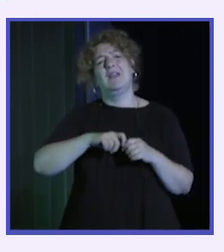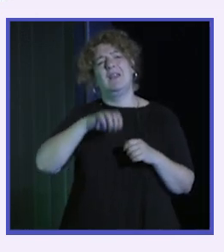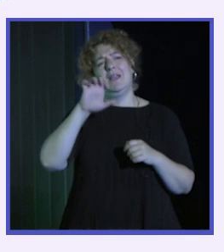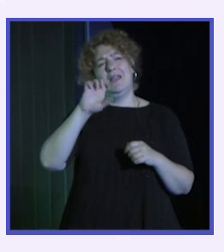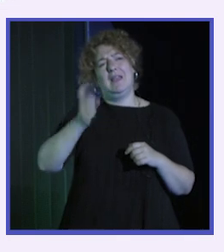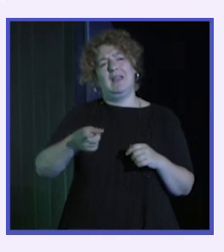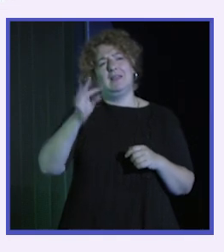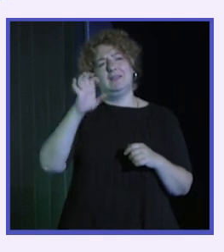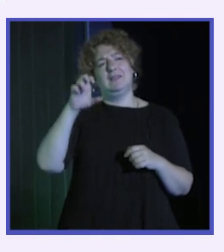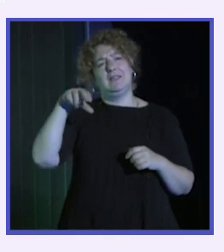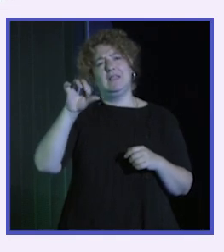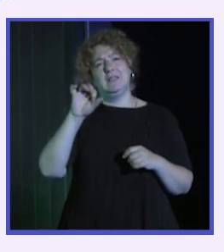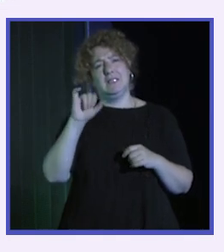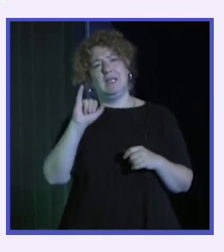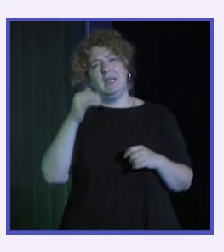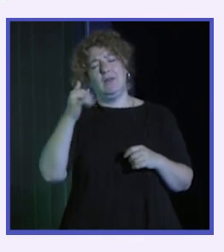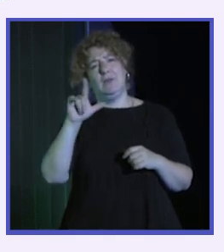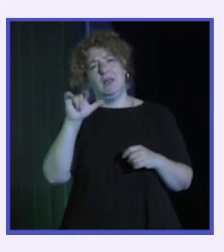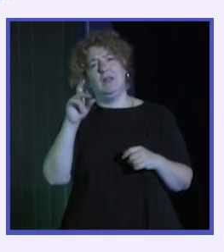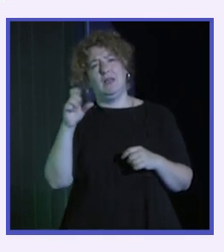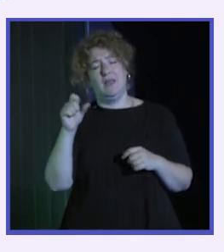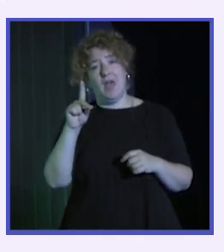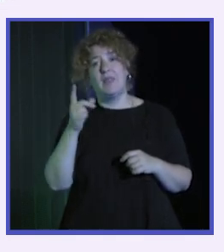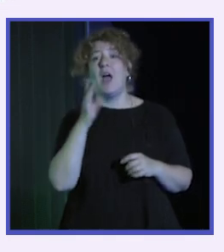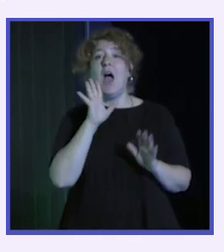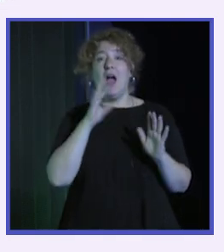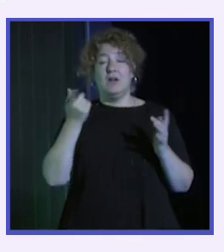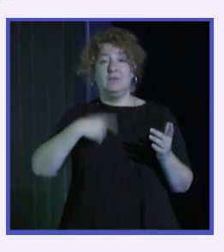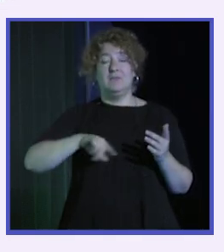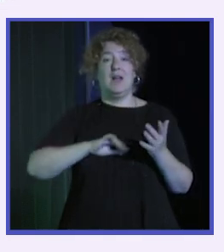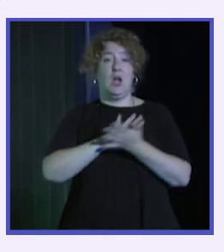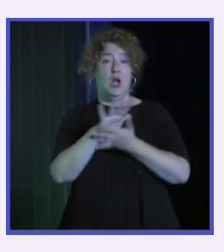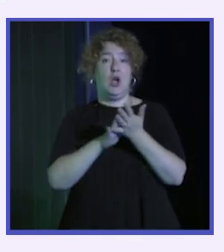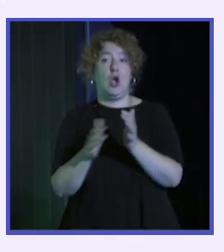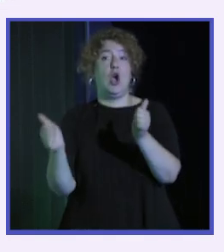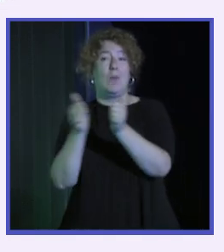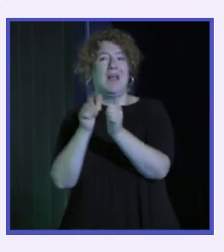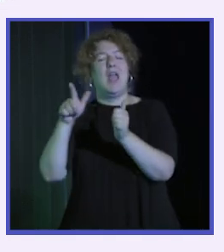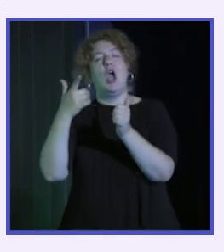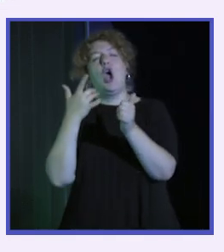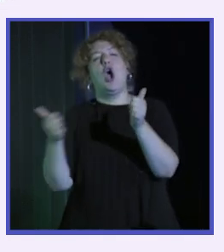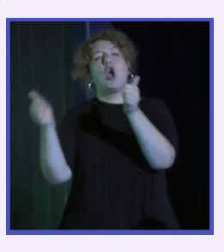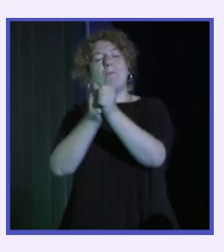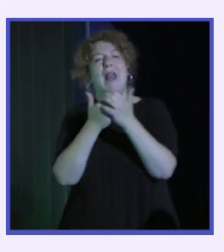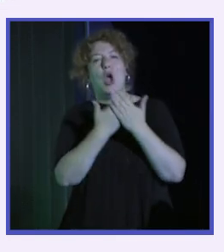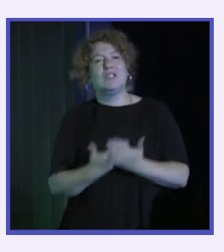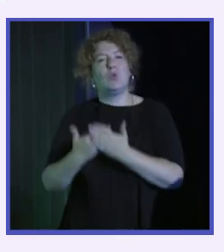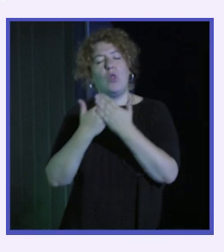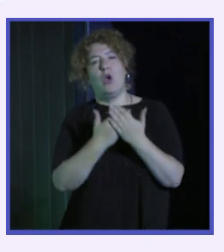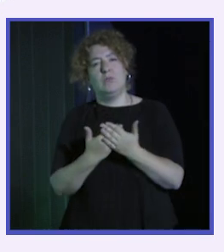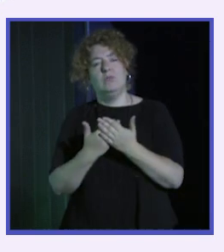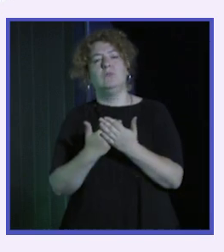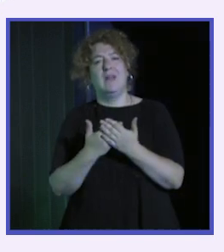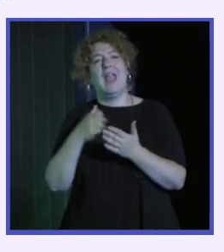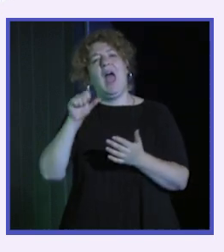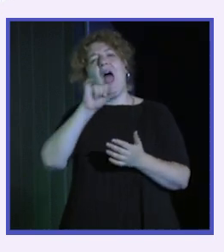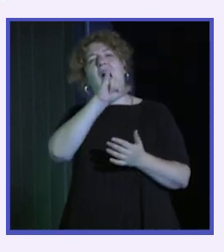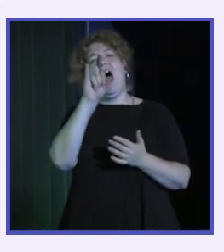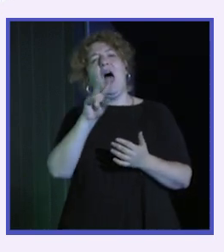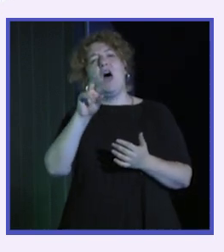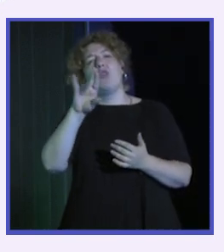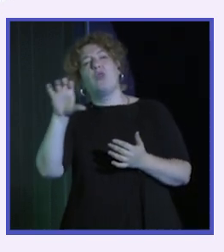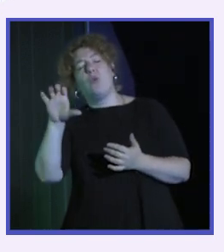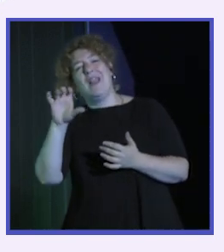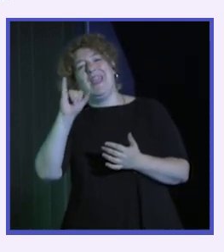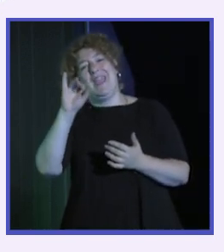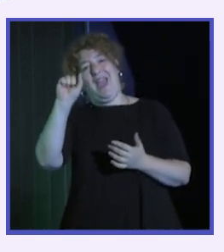compartir un par de ejemplos de extensibilidad y luego mis compañeras, que os van a contar Copilot Studio y Azure AI, os contarán muchísimo más